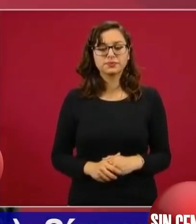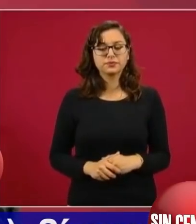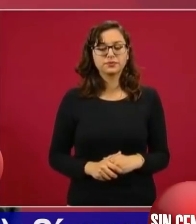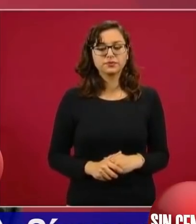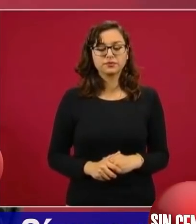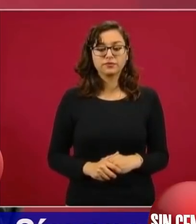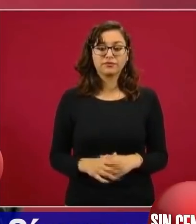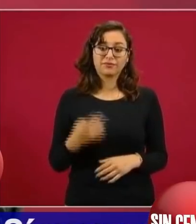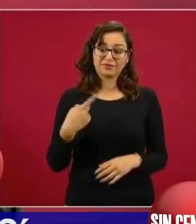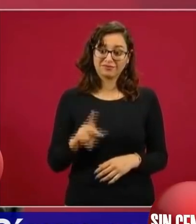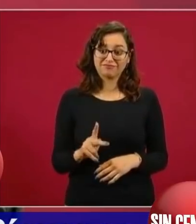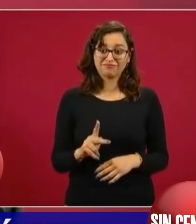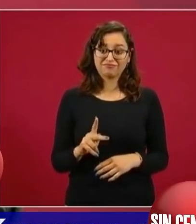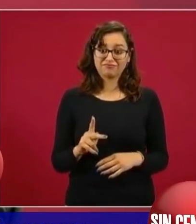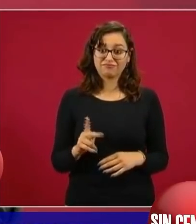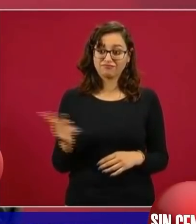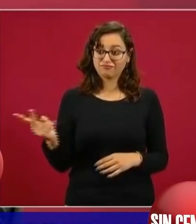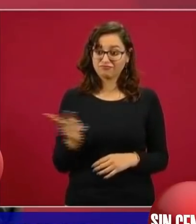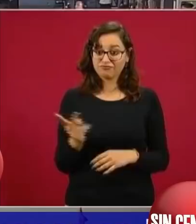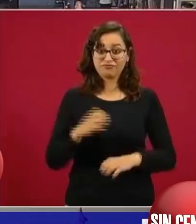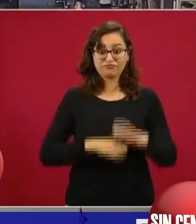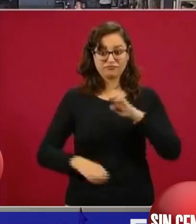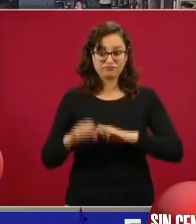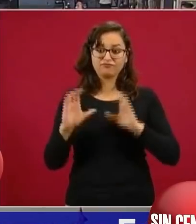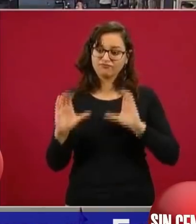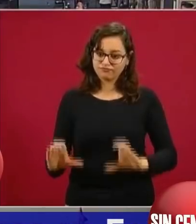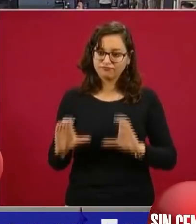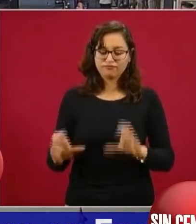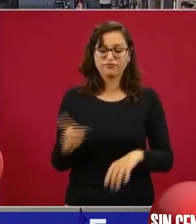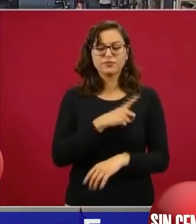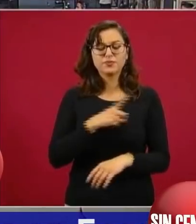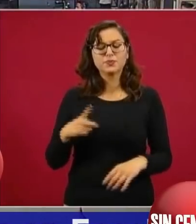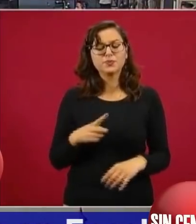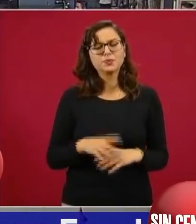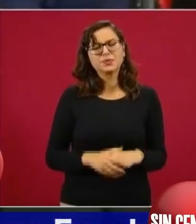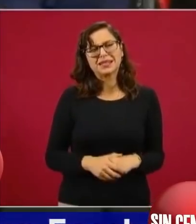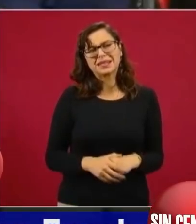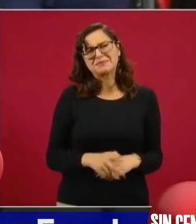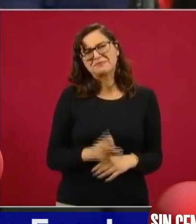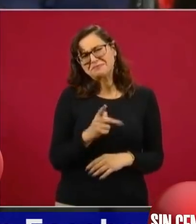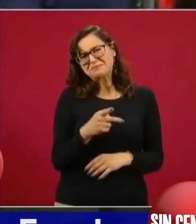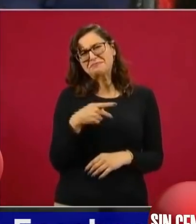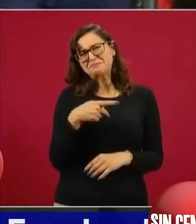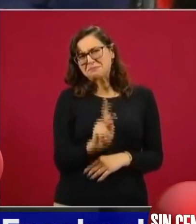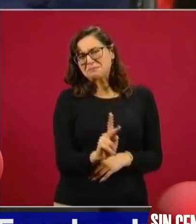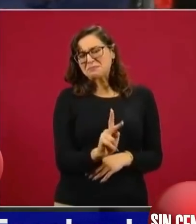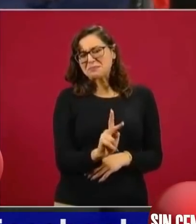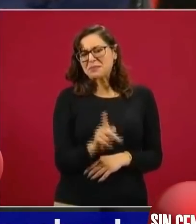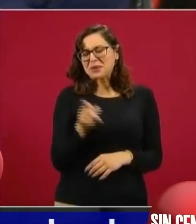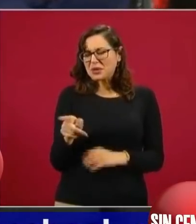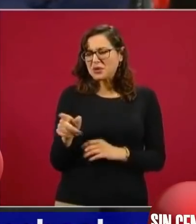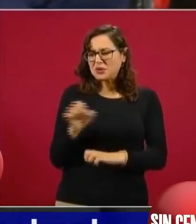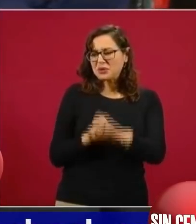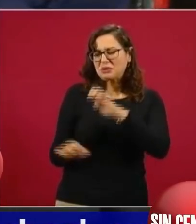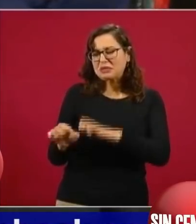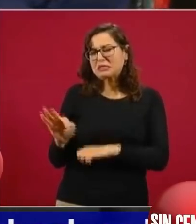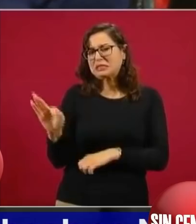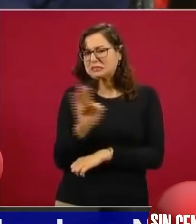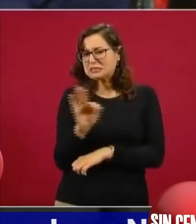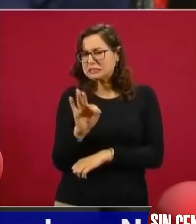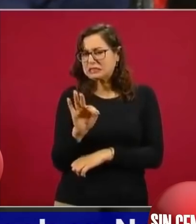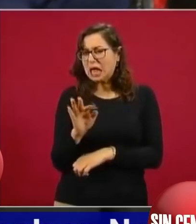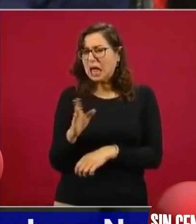tenemos que cuidar estas dos empresas. Pero se va, para fortalecerse, se tiene previsto, por ejemplo, refinanciar deuda